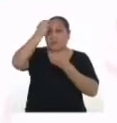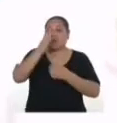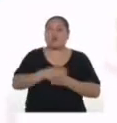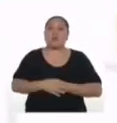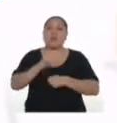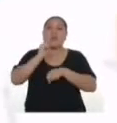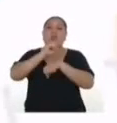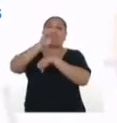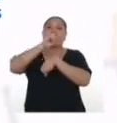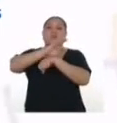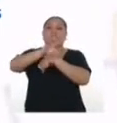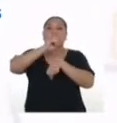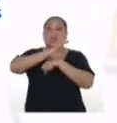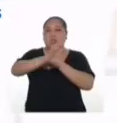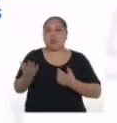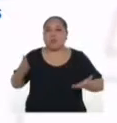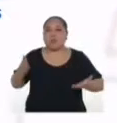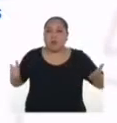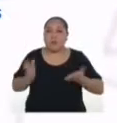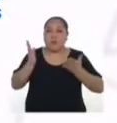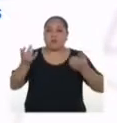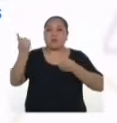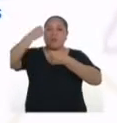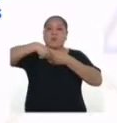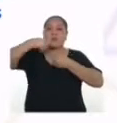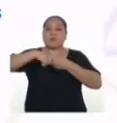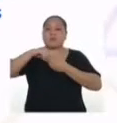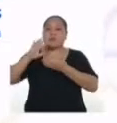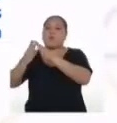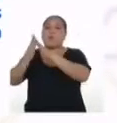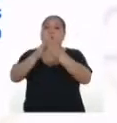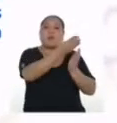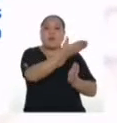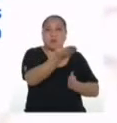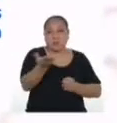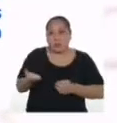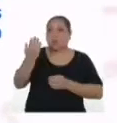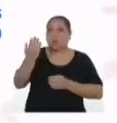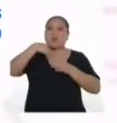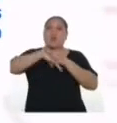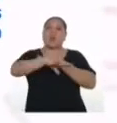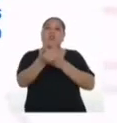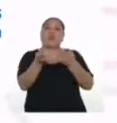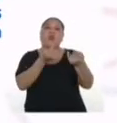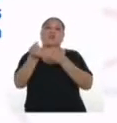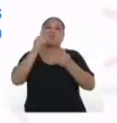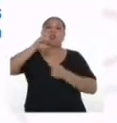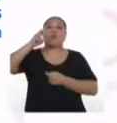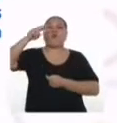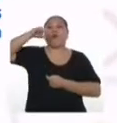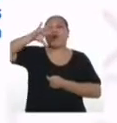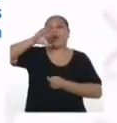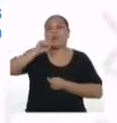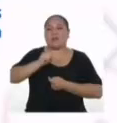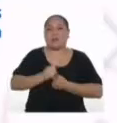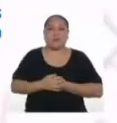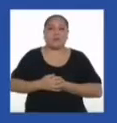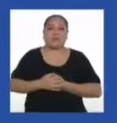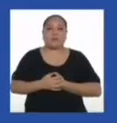información y recomendaciones para promover la participación de la población en la gestión de las cuencas.